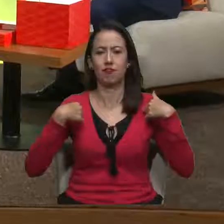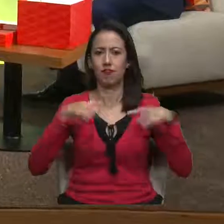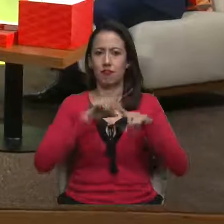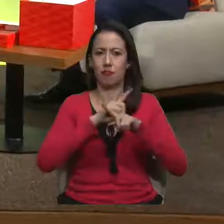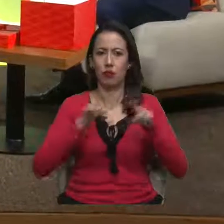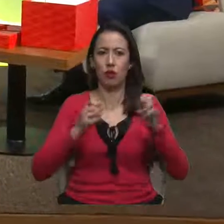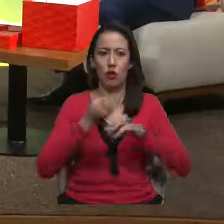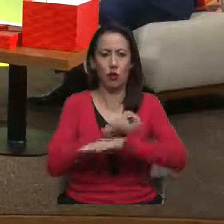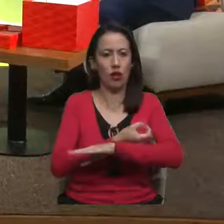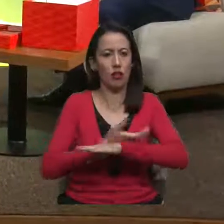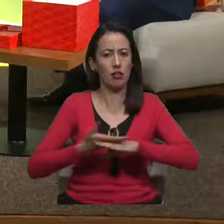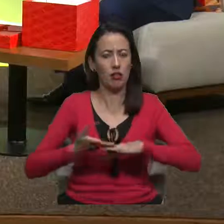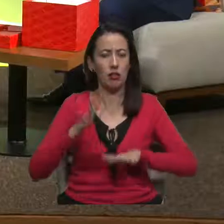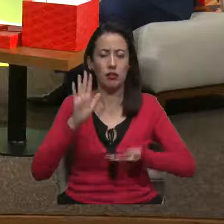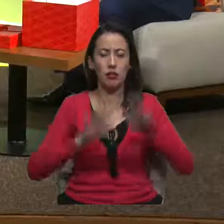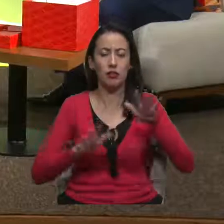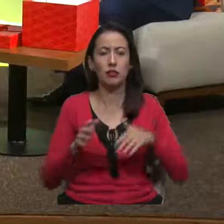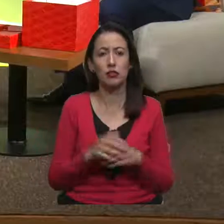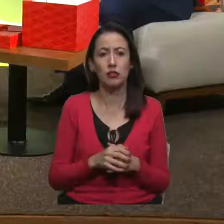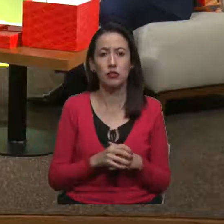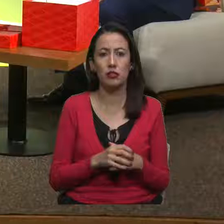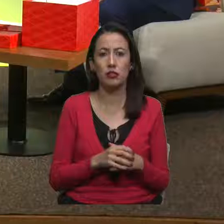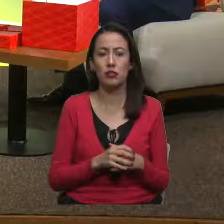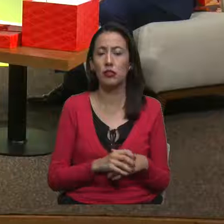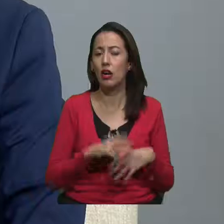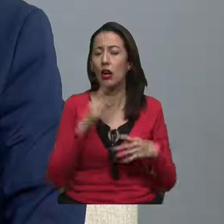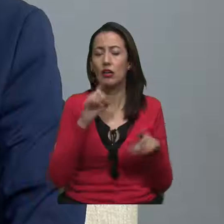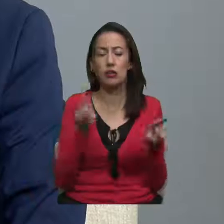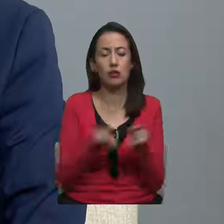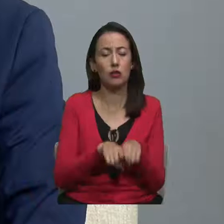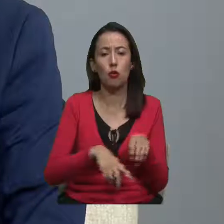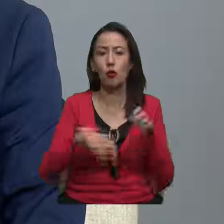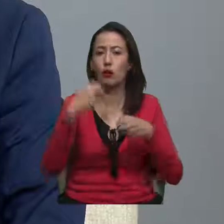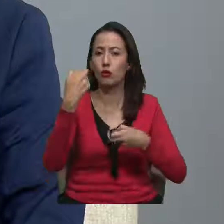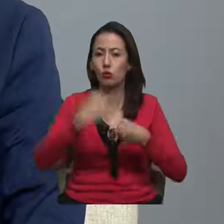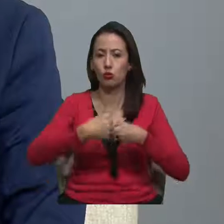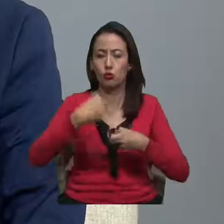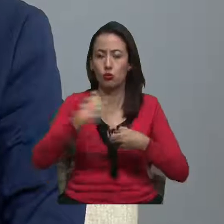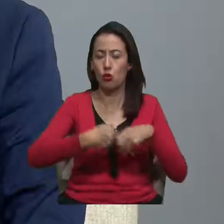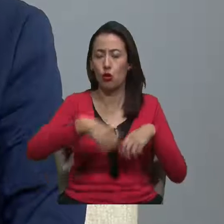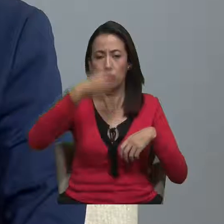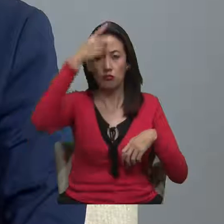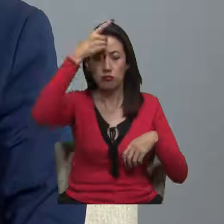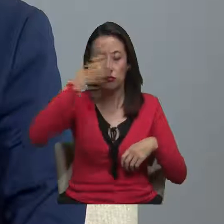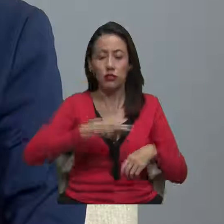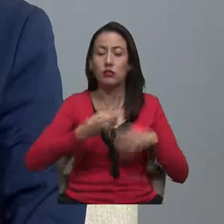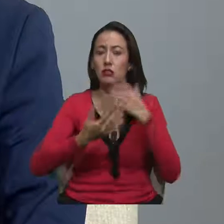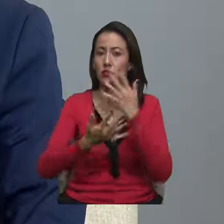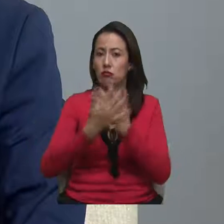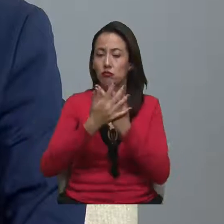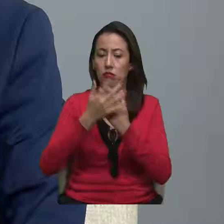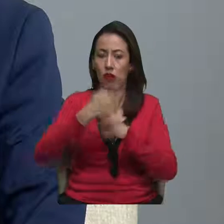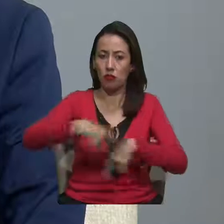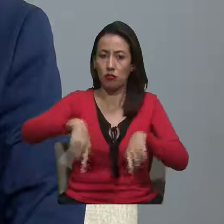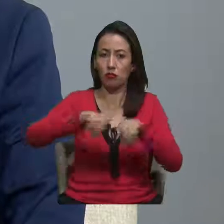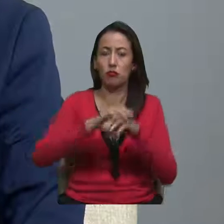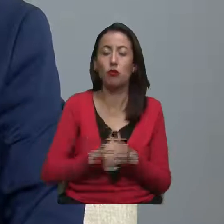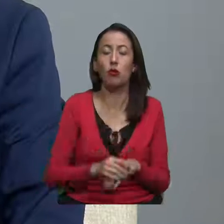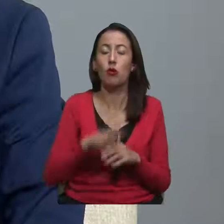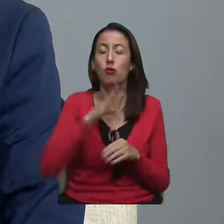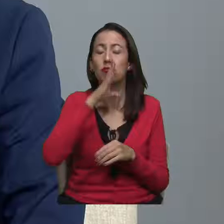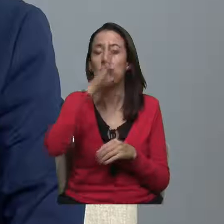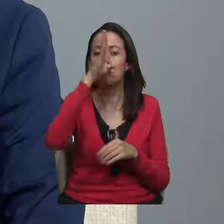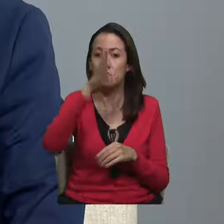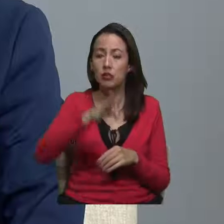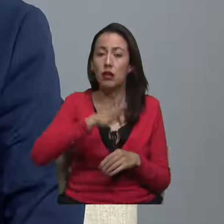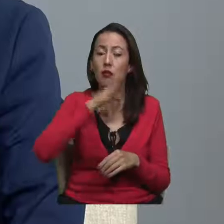alternativa las alternativas son penas penas que realmente cumplan la gente no y siempre y cuando